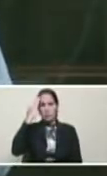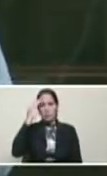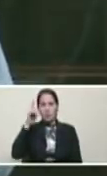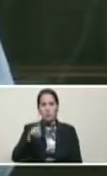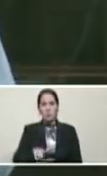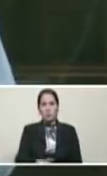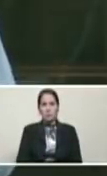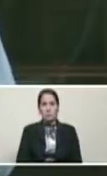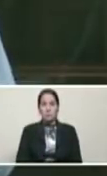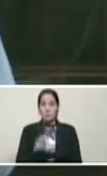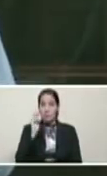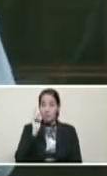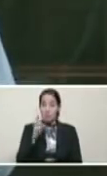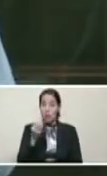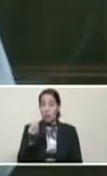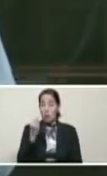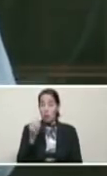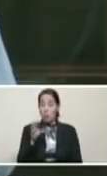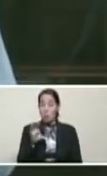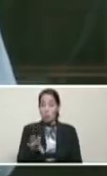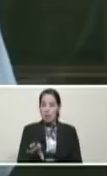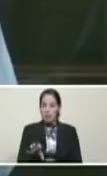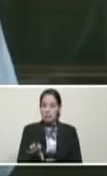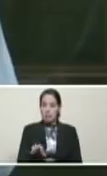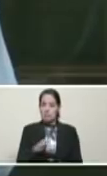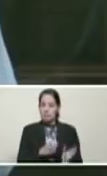que ver como el país ha ido organizándose